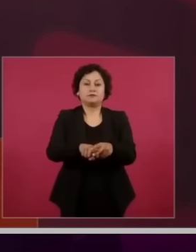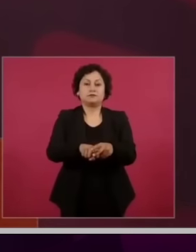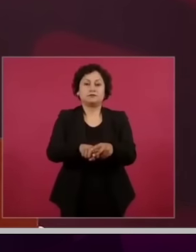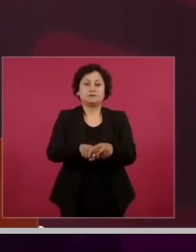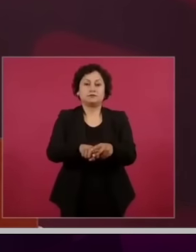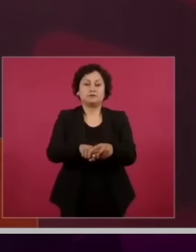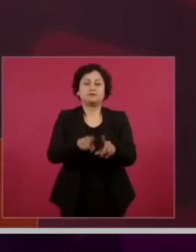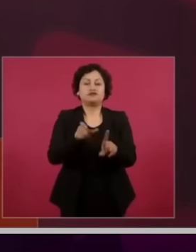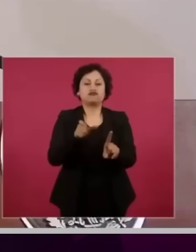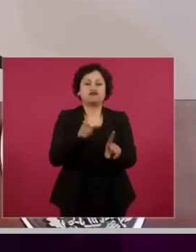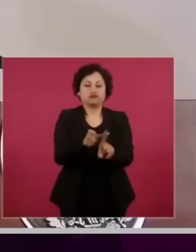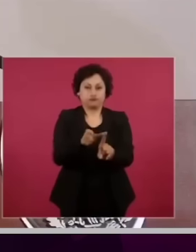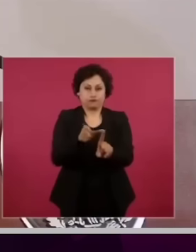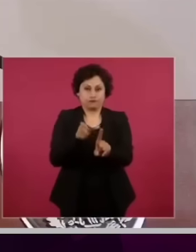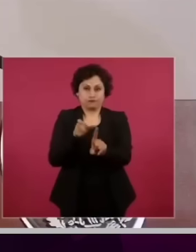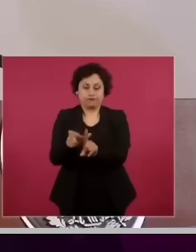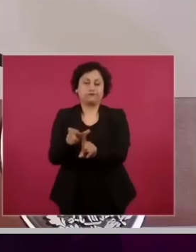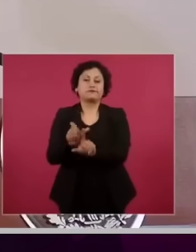seguridad.